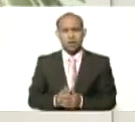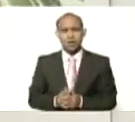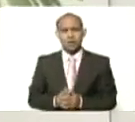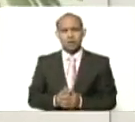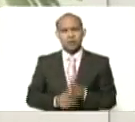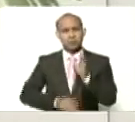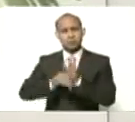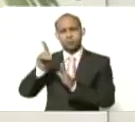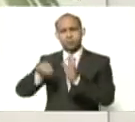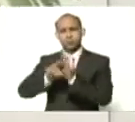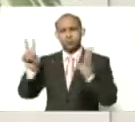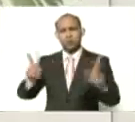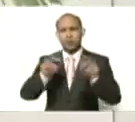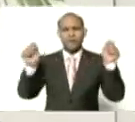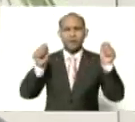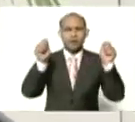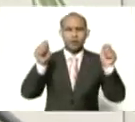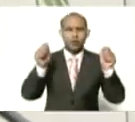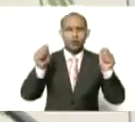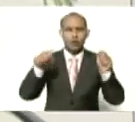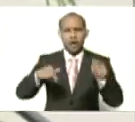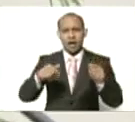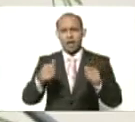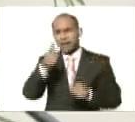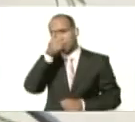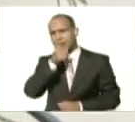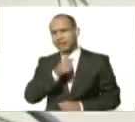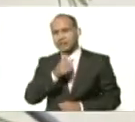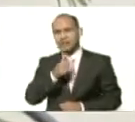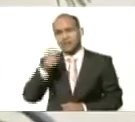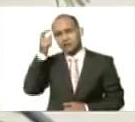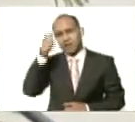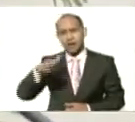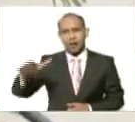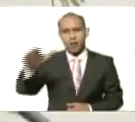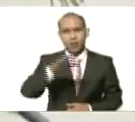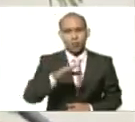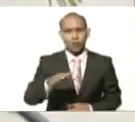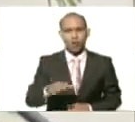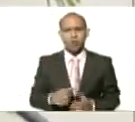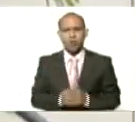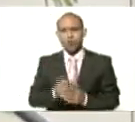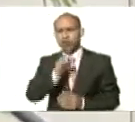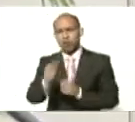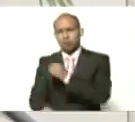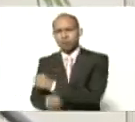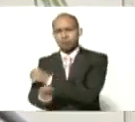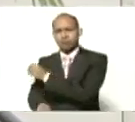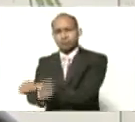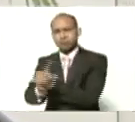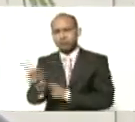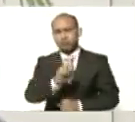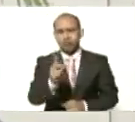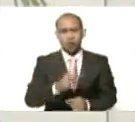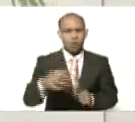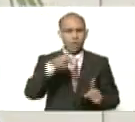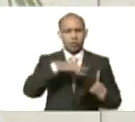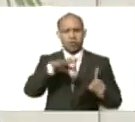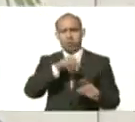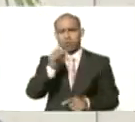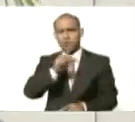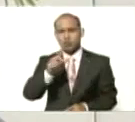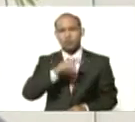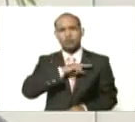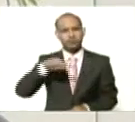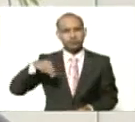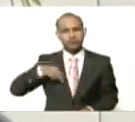desenlace victorioso de esta resistencia de nuestros pueblos, que no se dejan extorsionar, que no se dejan chantajear y que